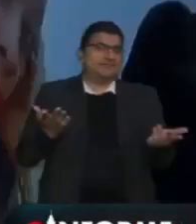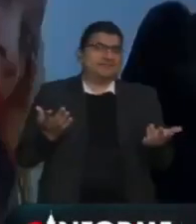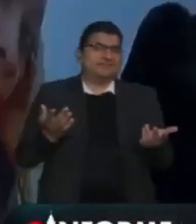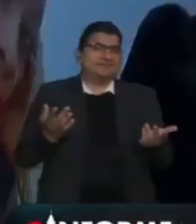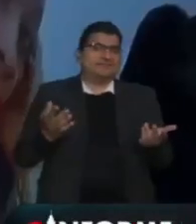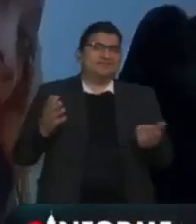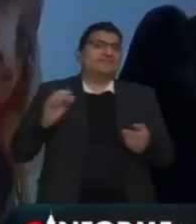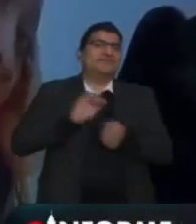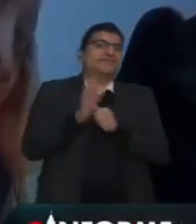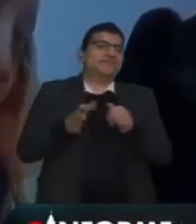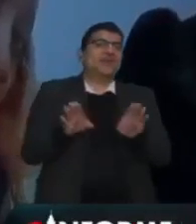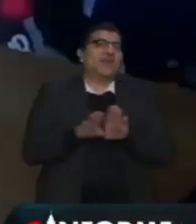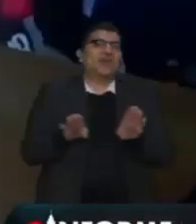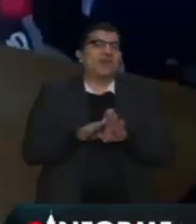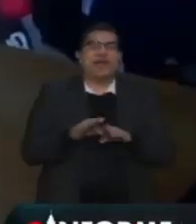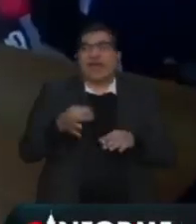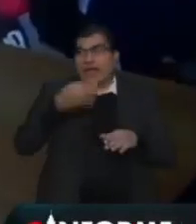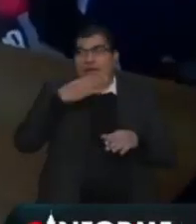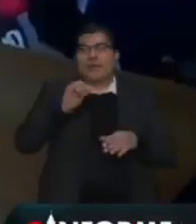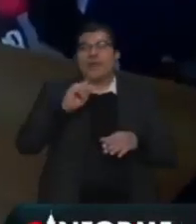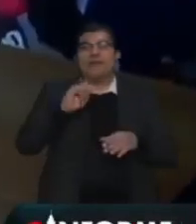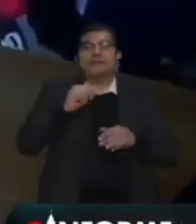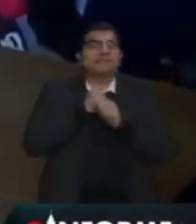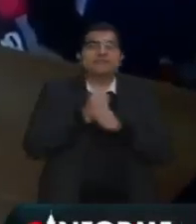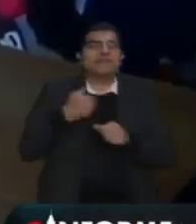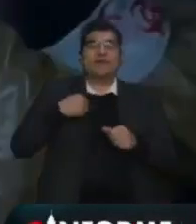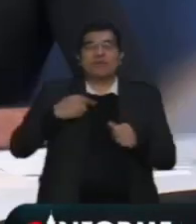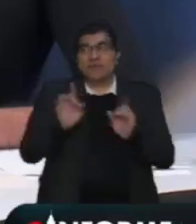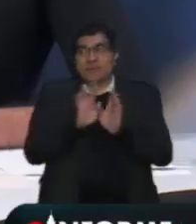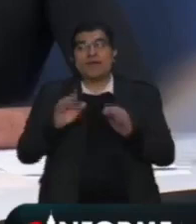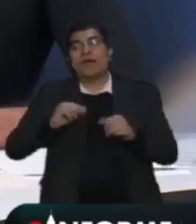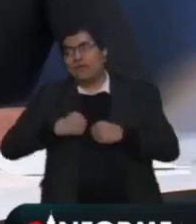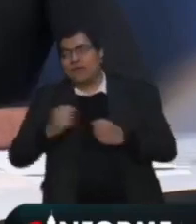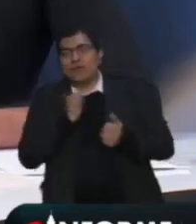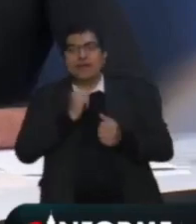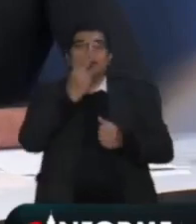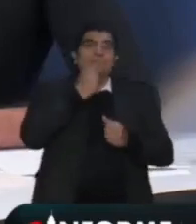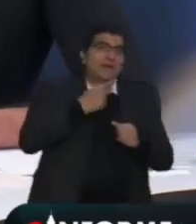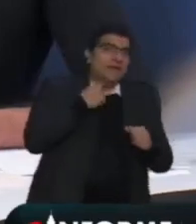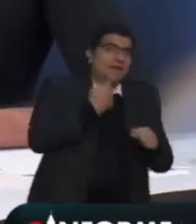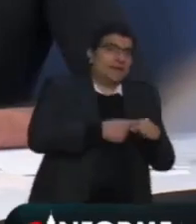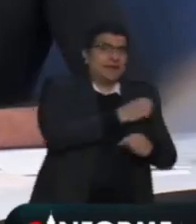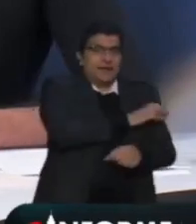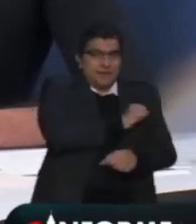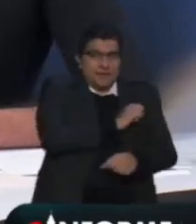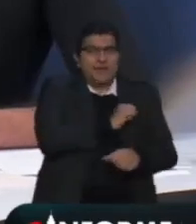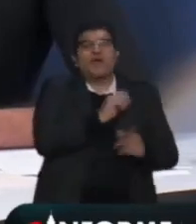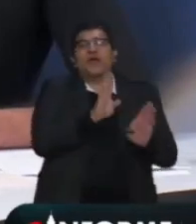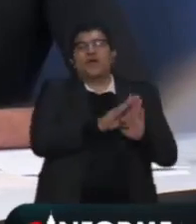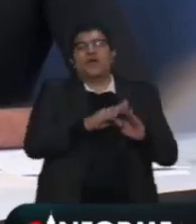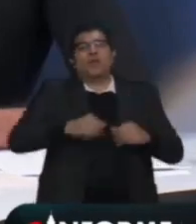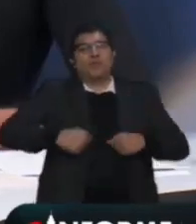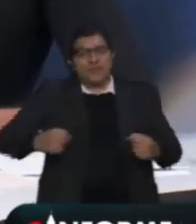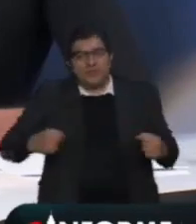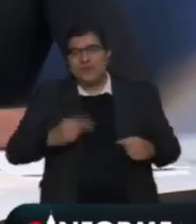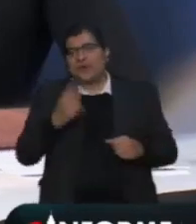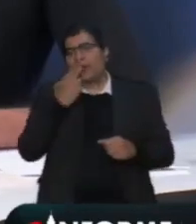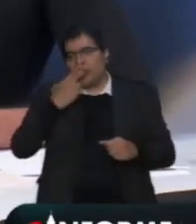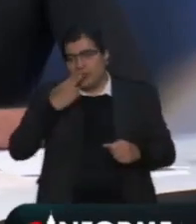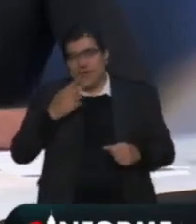vamos a resolver problemas, porque no tenemos factores de riesgo. Pero si tuviéramos diabetes, hipertensión, obesidad,